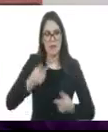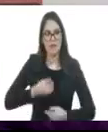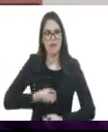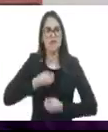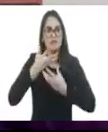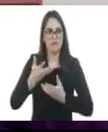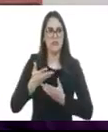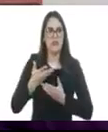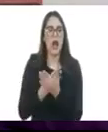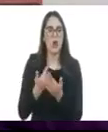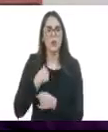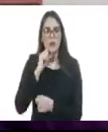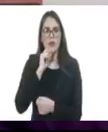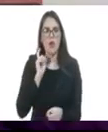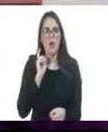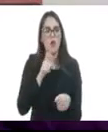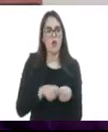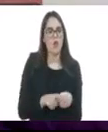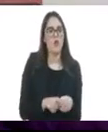la comisión de